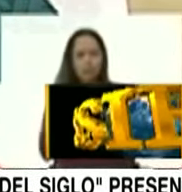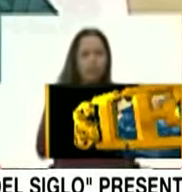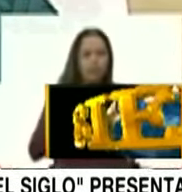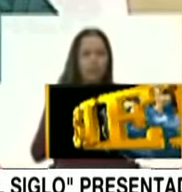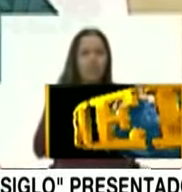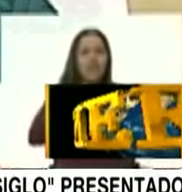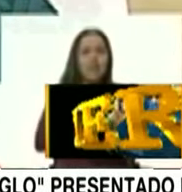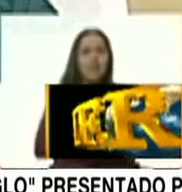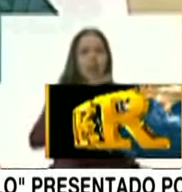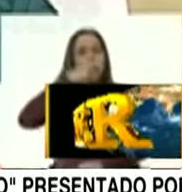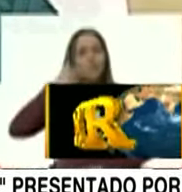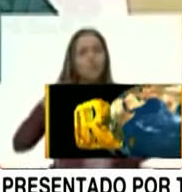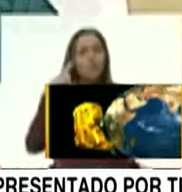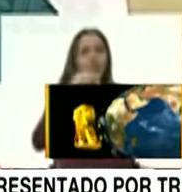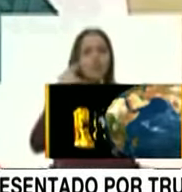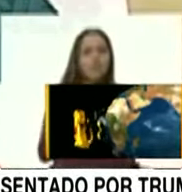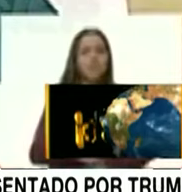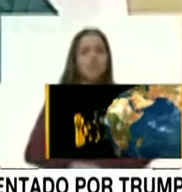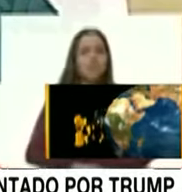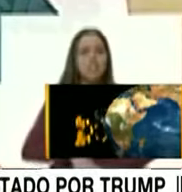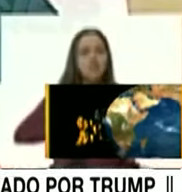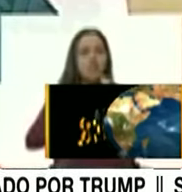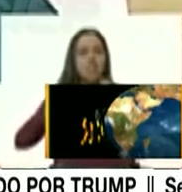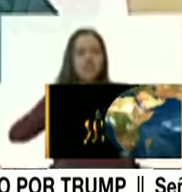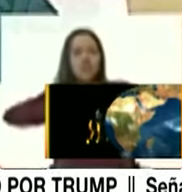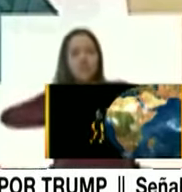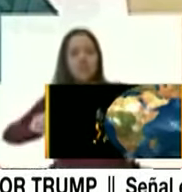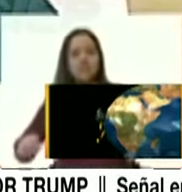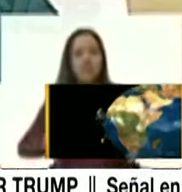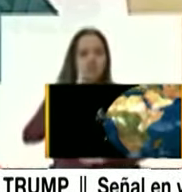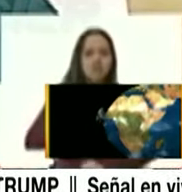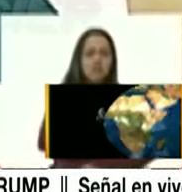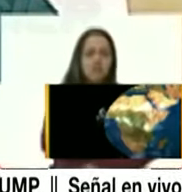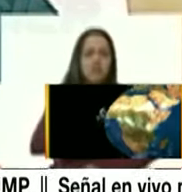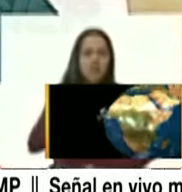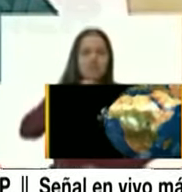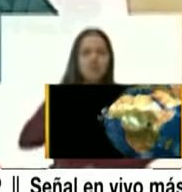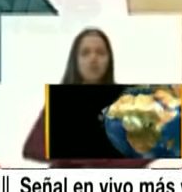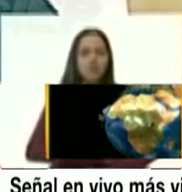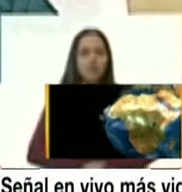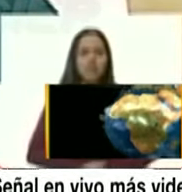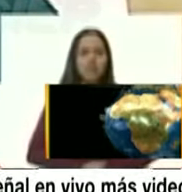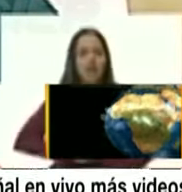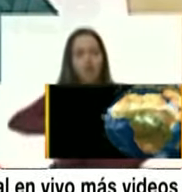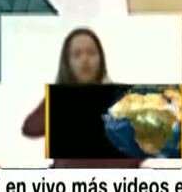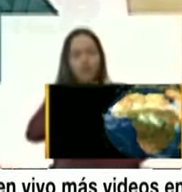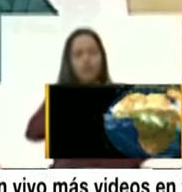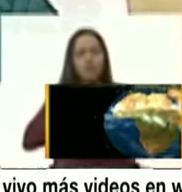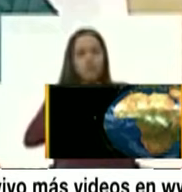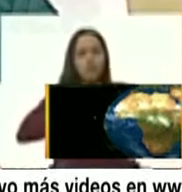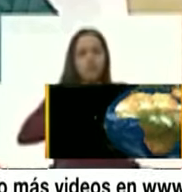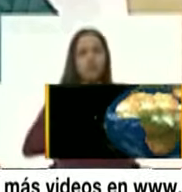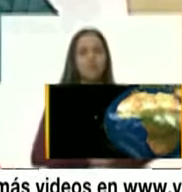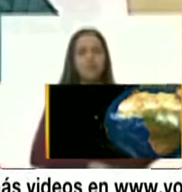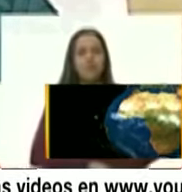al pueblo palestino y su derecho a la tierra sagrada e histórica que le pertenece, su derecho